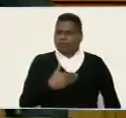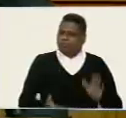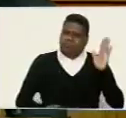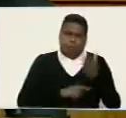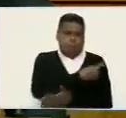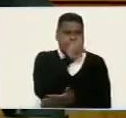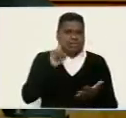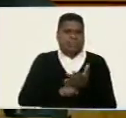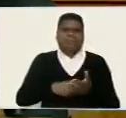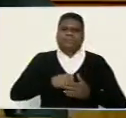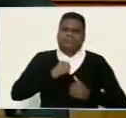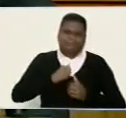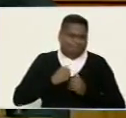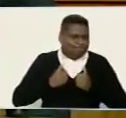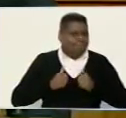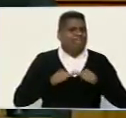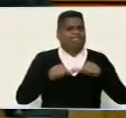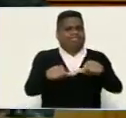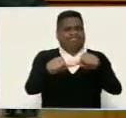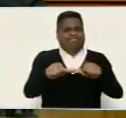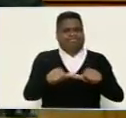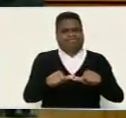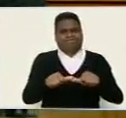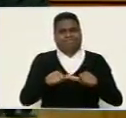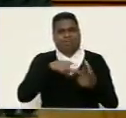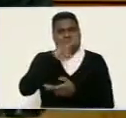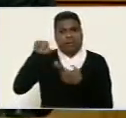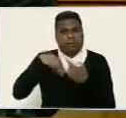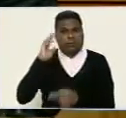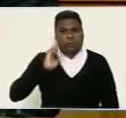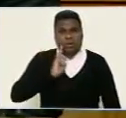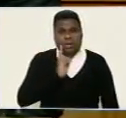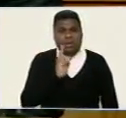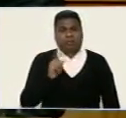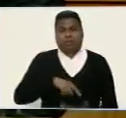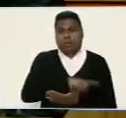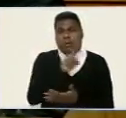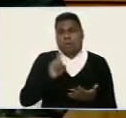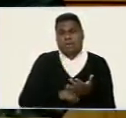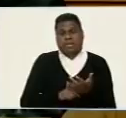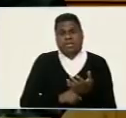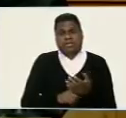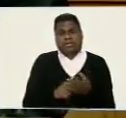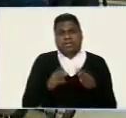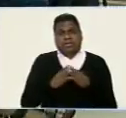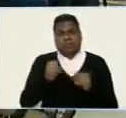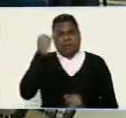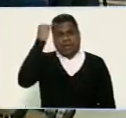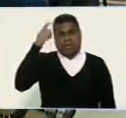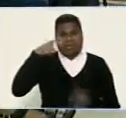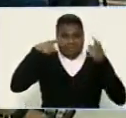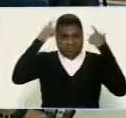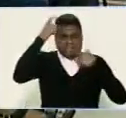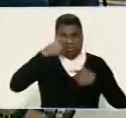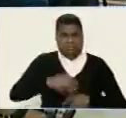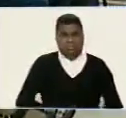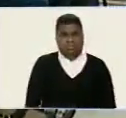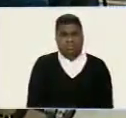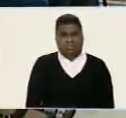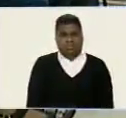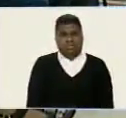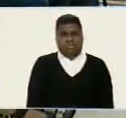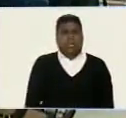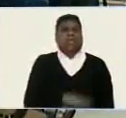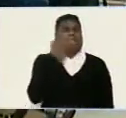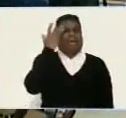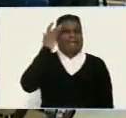la revolución bolivariana. Estoy absolutamente restiado con el legado del comandante Hugo Chávez. El que